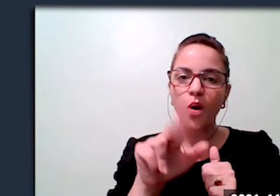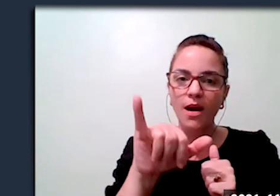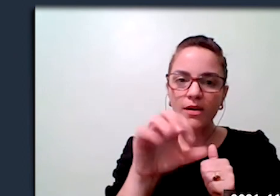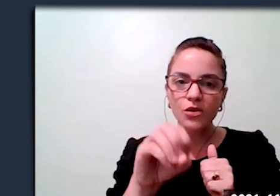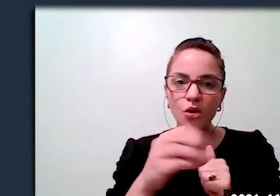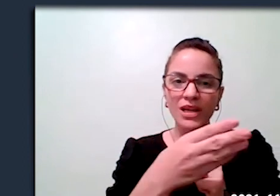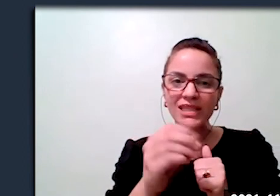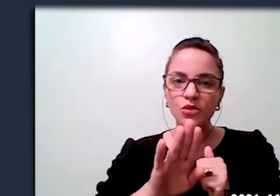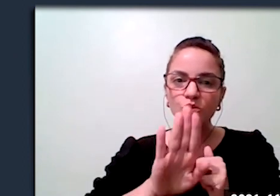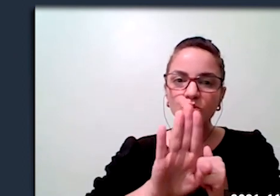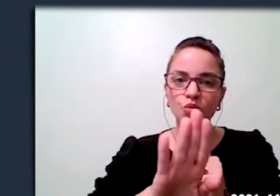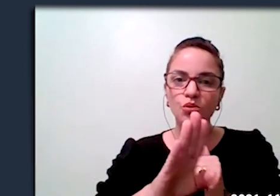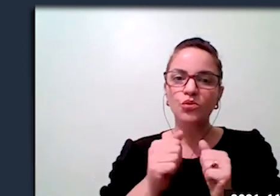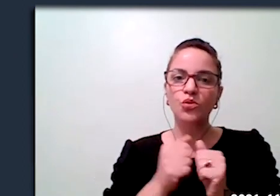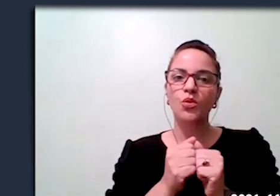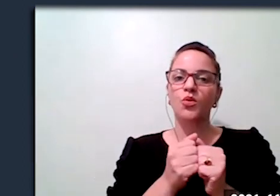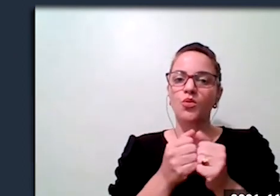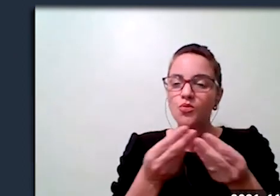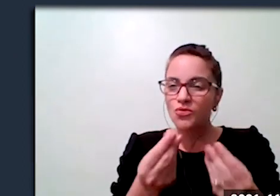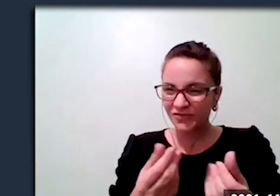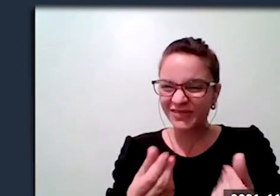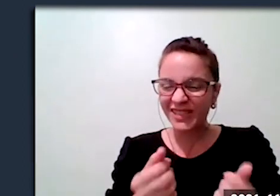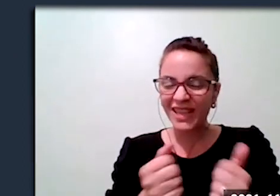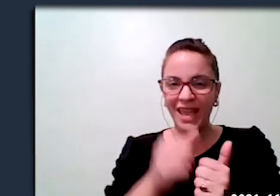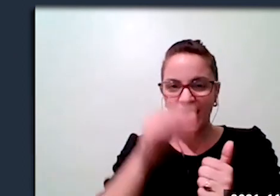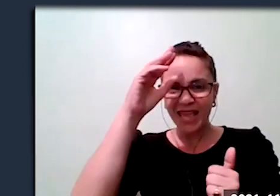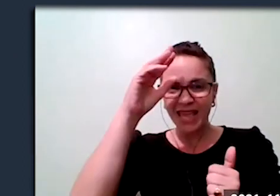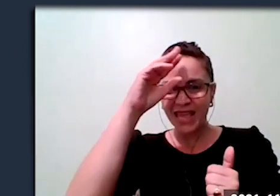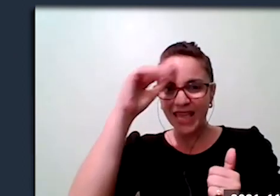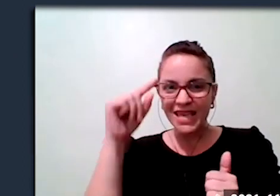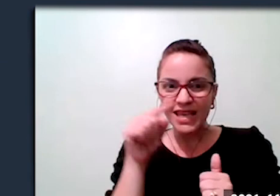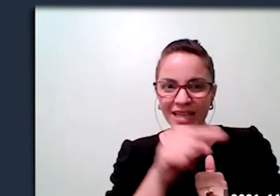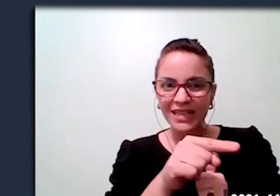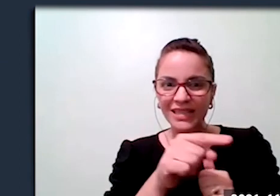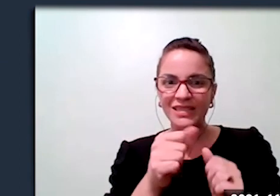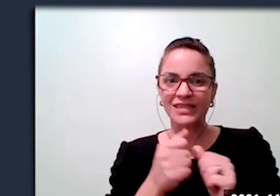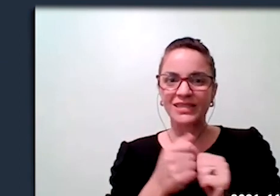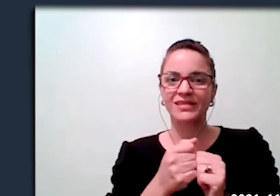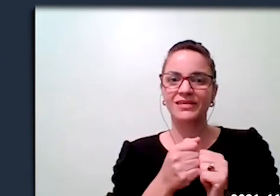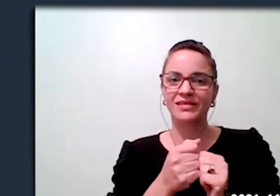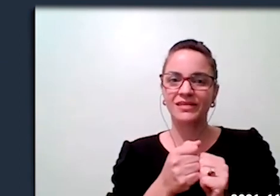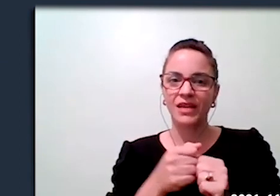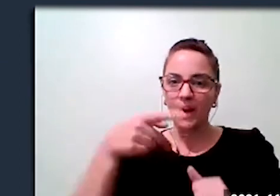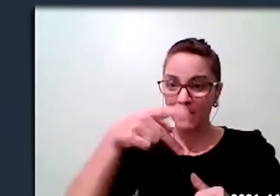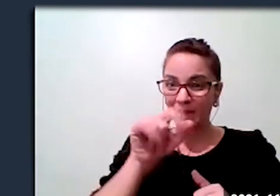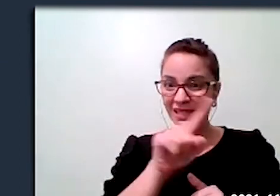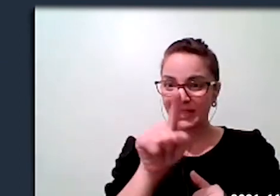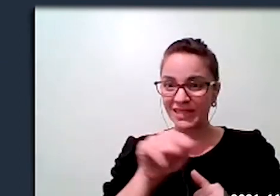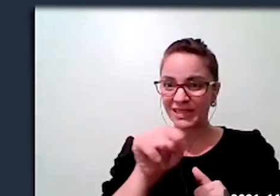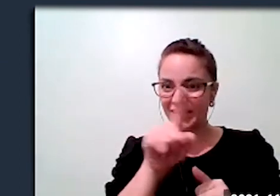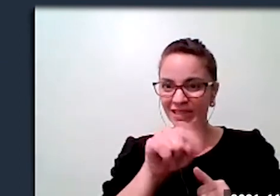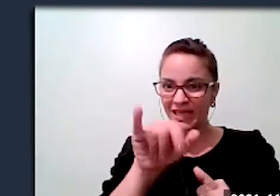fundacional de la ciudad murada. Valdés Piccini se vincula a un